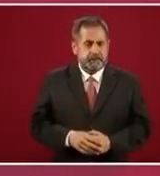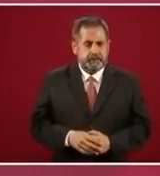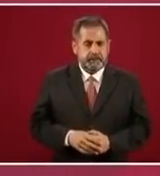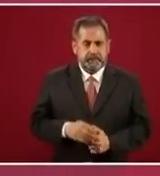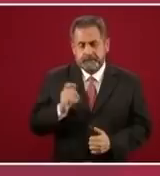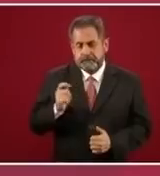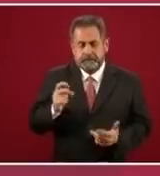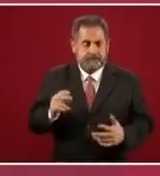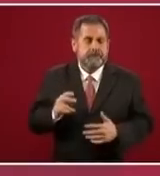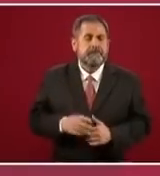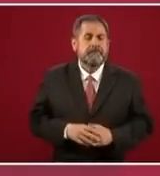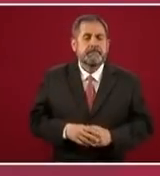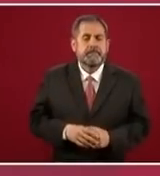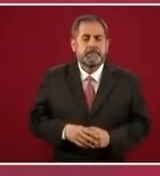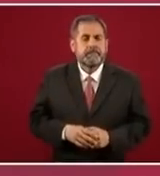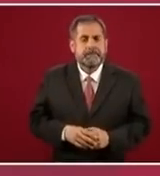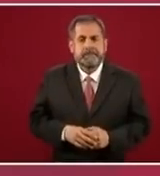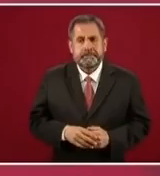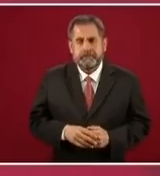no tenemos por qué